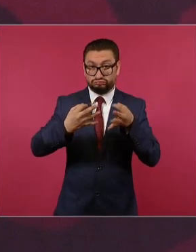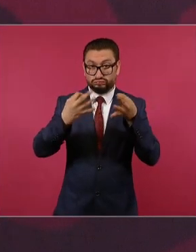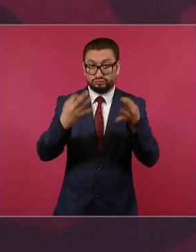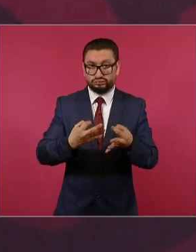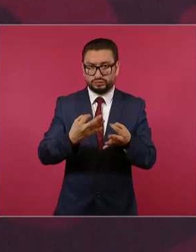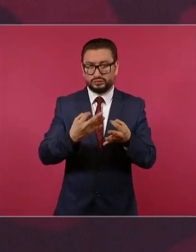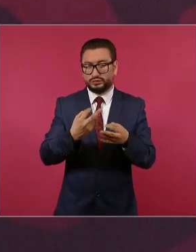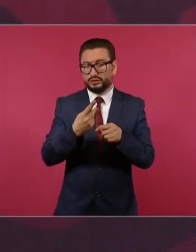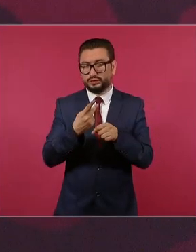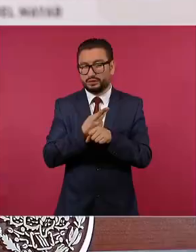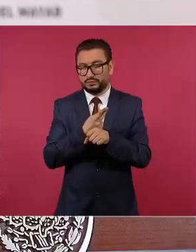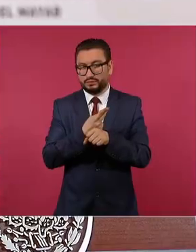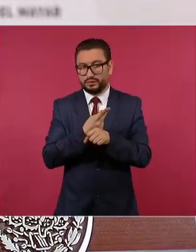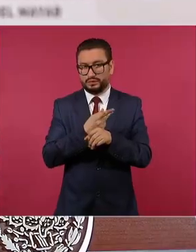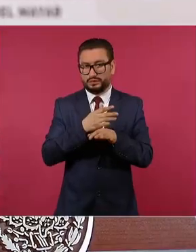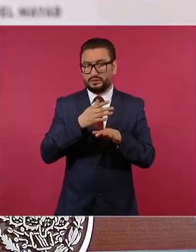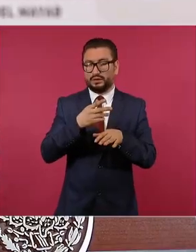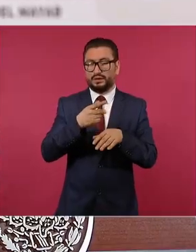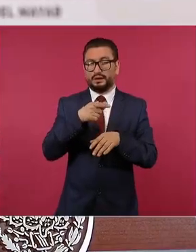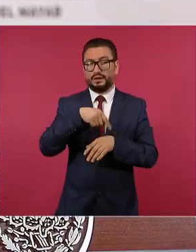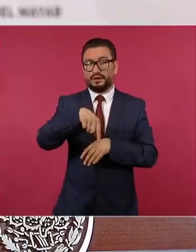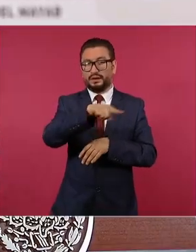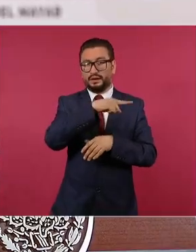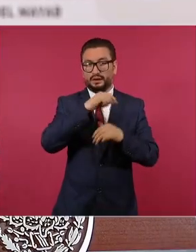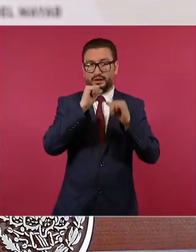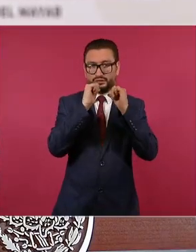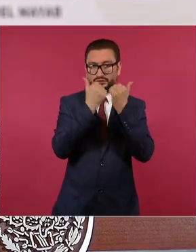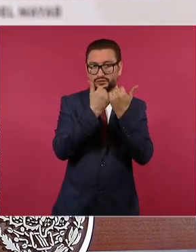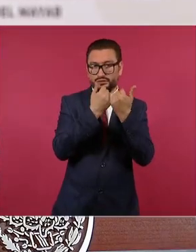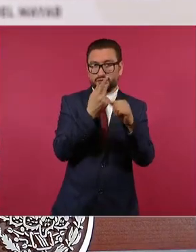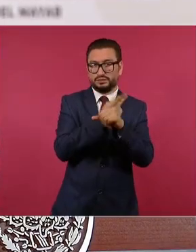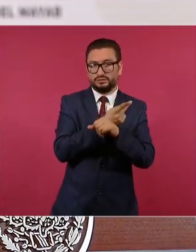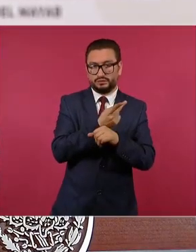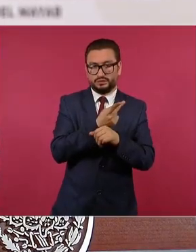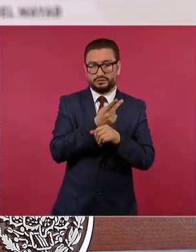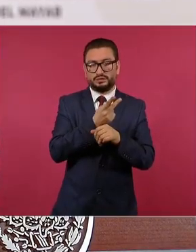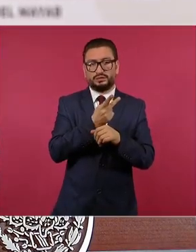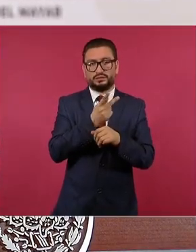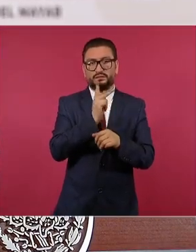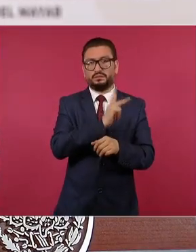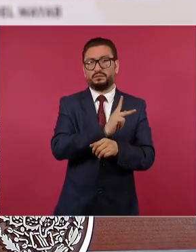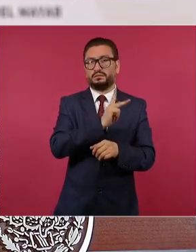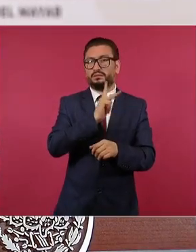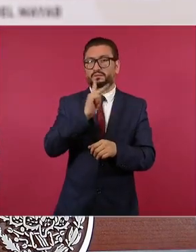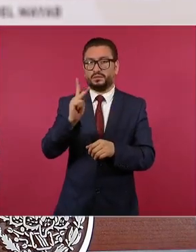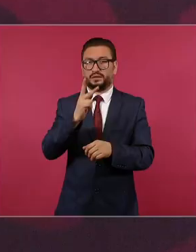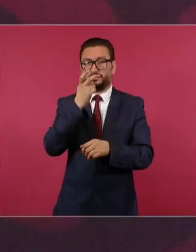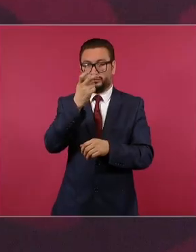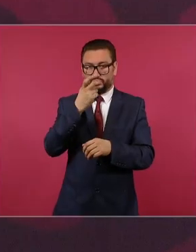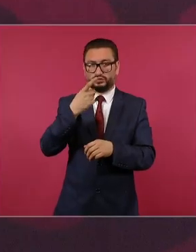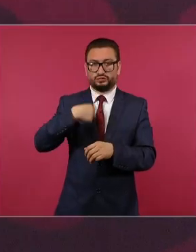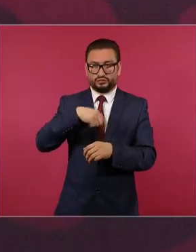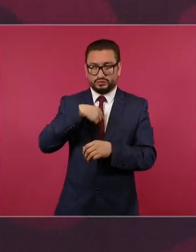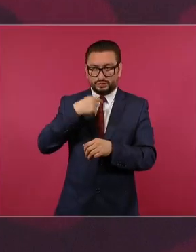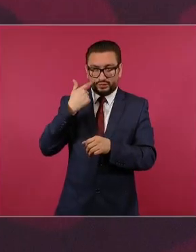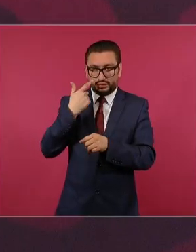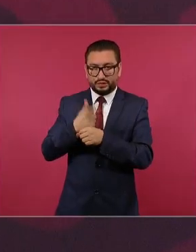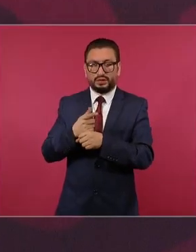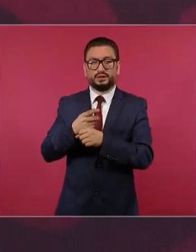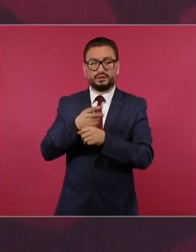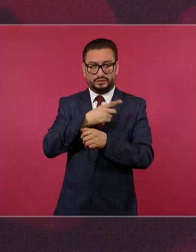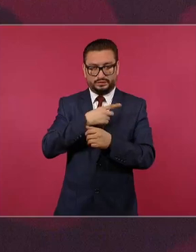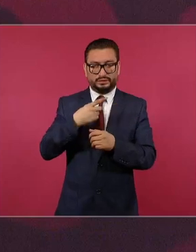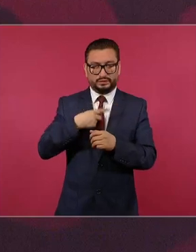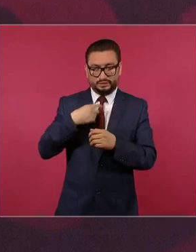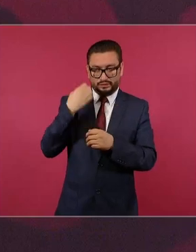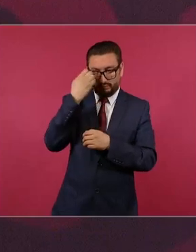¿qué sucede con estas organizaciones? Es un poco lo que sucede y es la crítica que debe